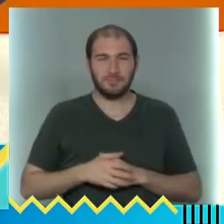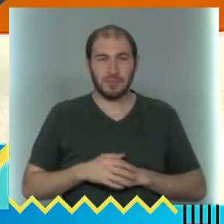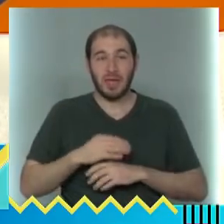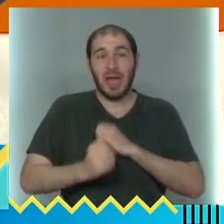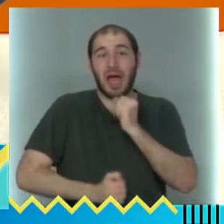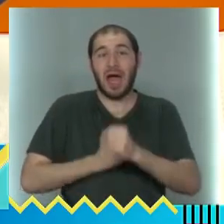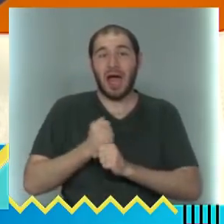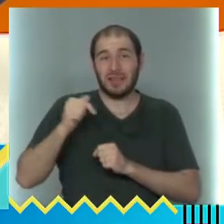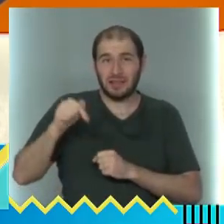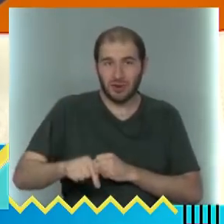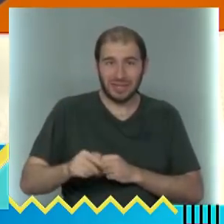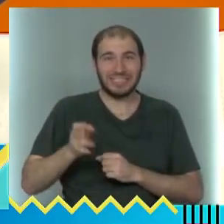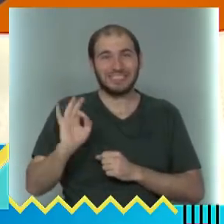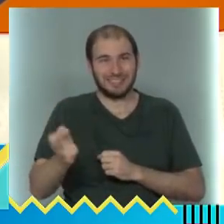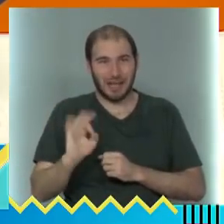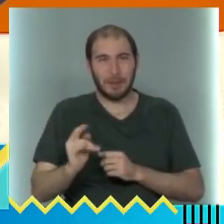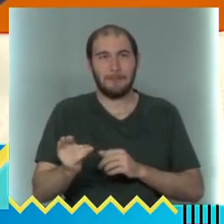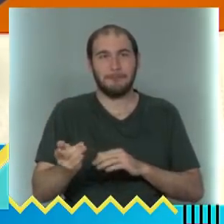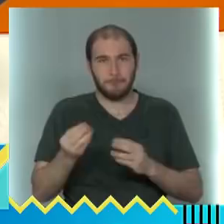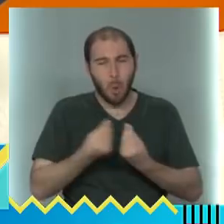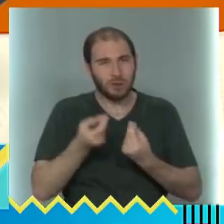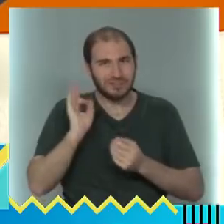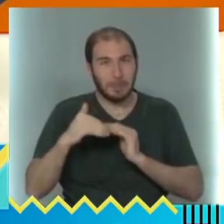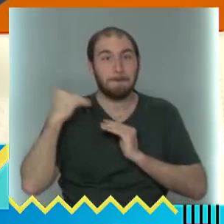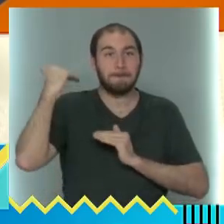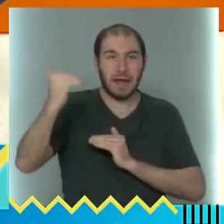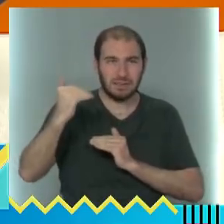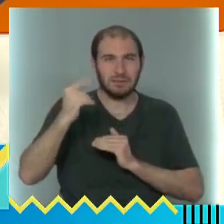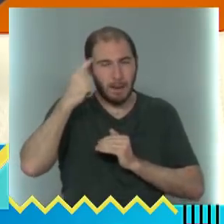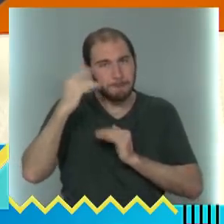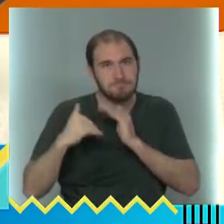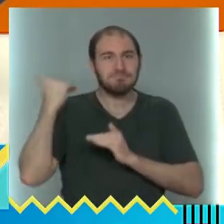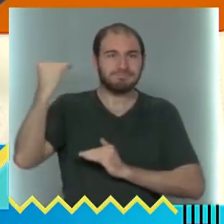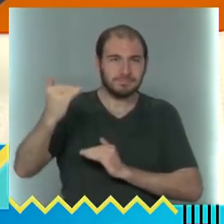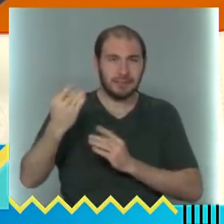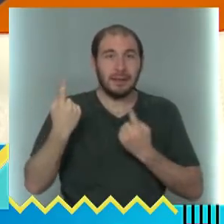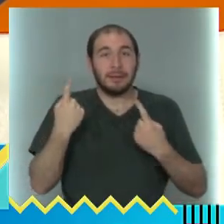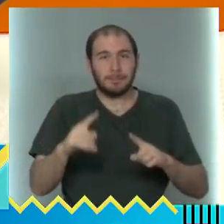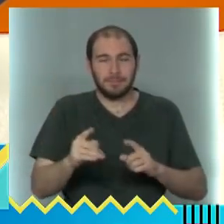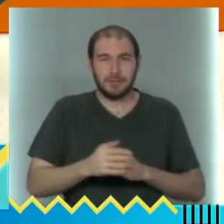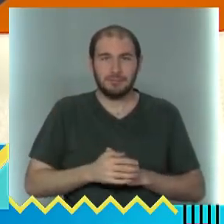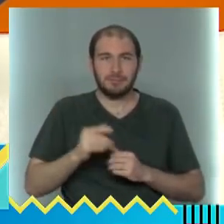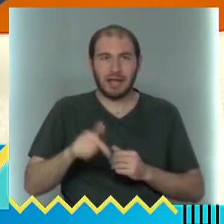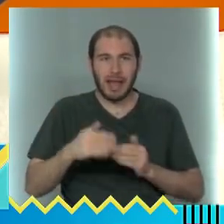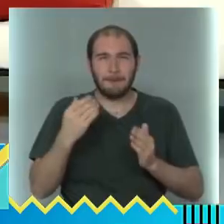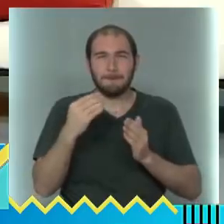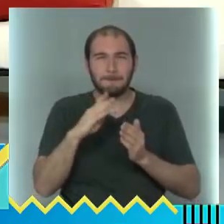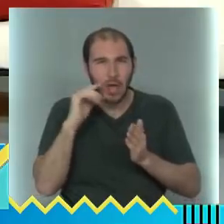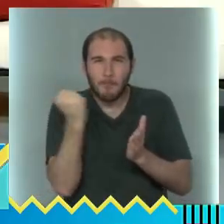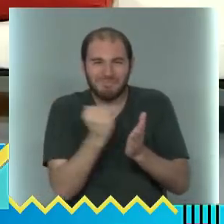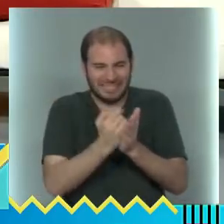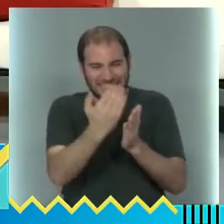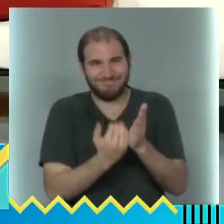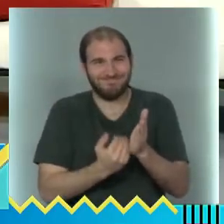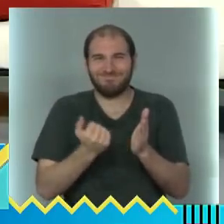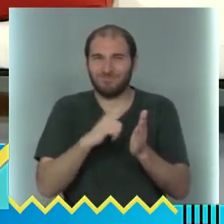hasta ahora sabemos bastante más, se ha aprendido mucho en eso, pero todavía no hay un biomarcador